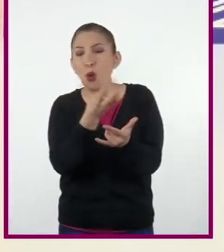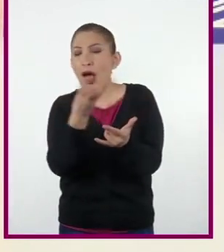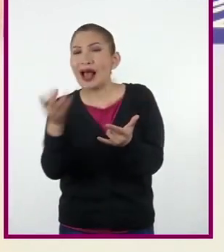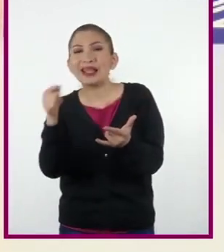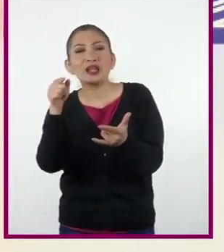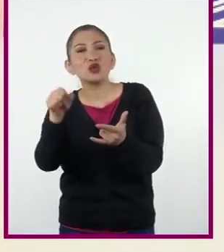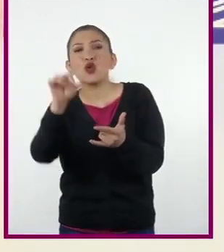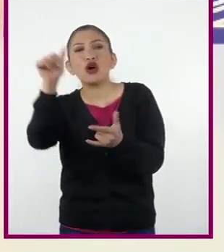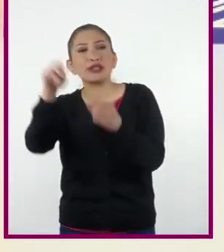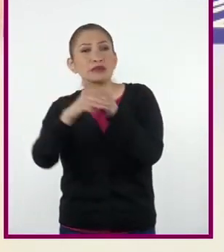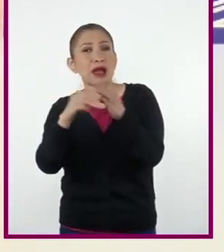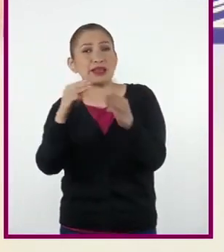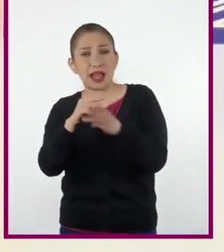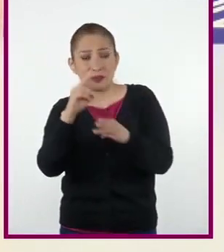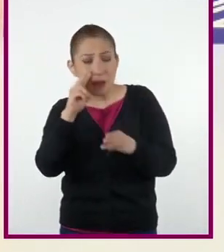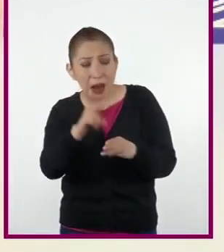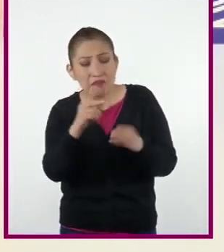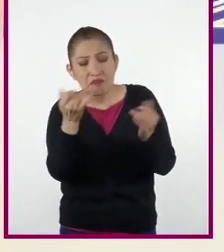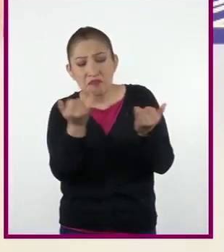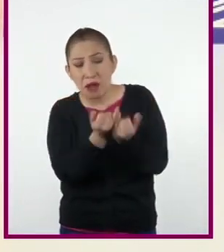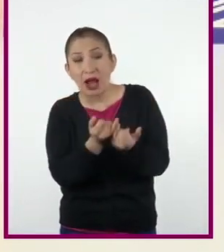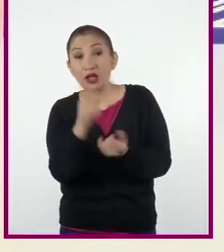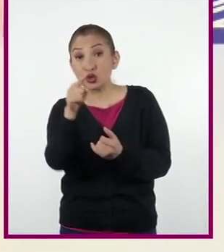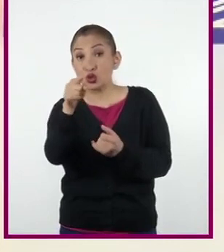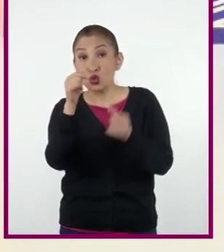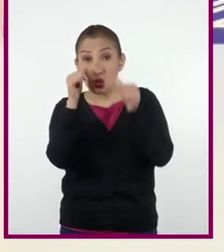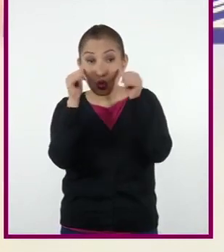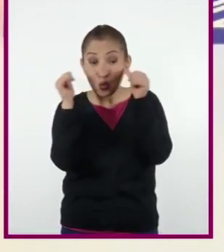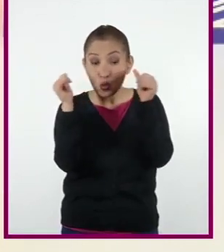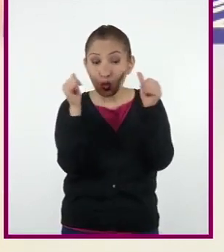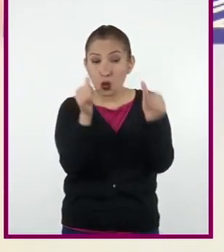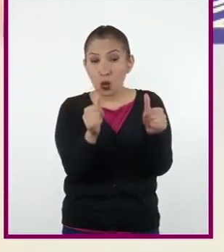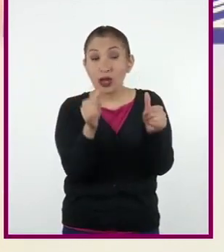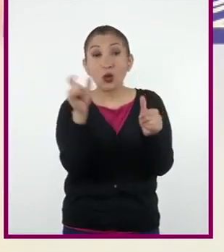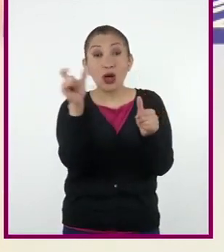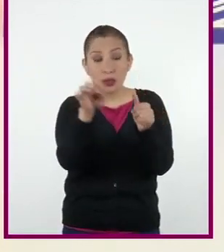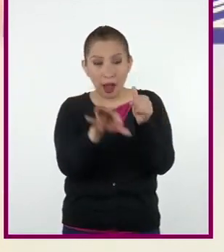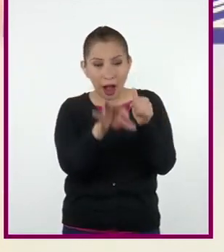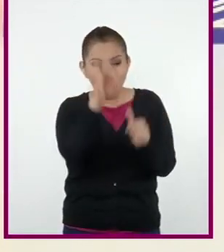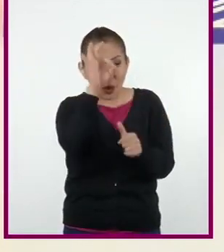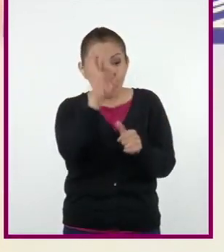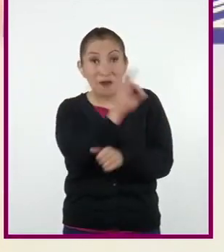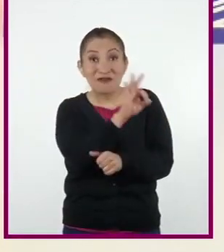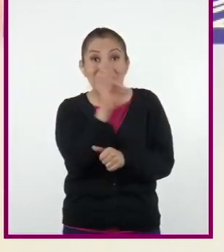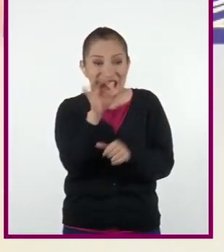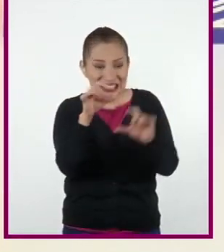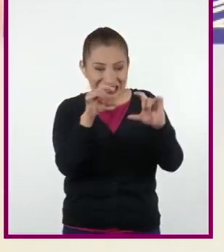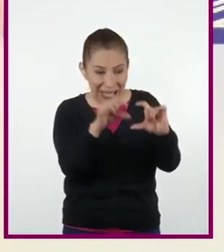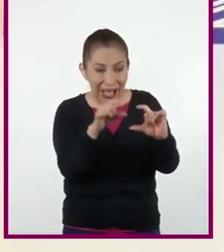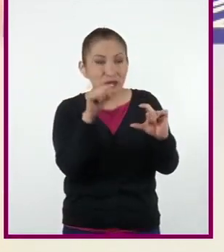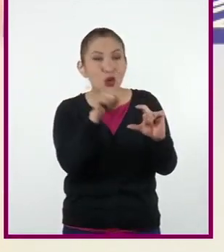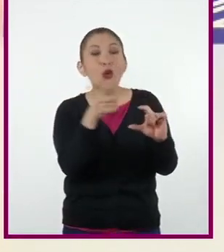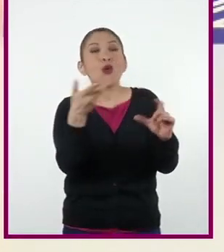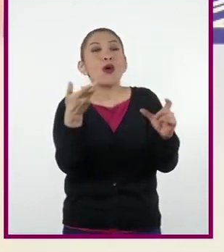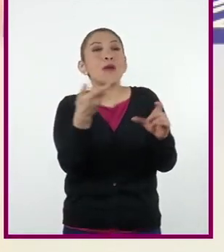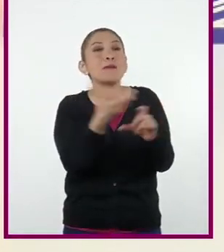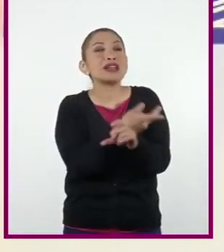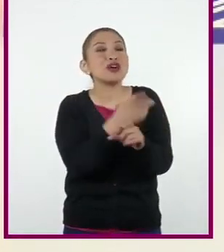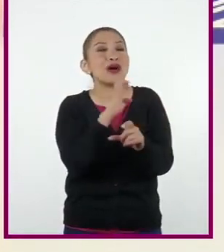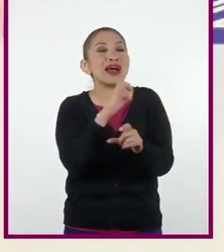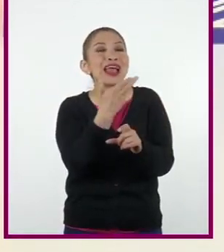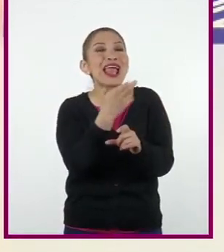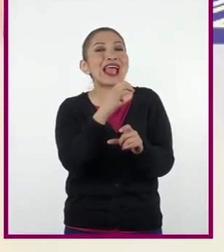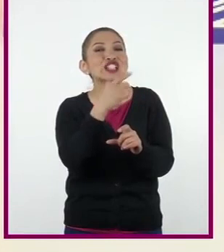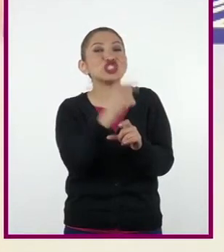cualquiera de sus otras asignaturas. Pongan mucha atención y cuando encuentren una fecha, estarán ante un hecho que da